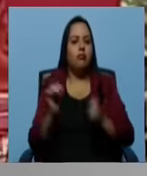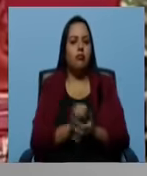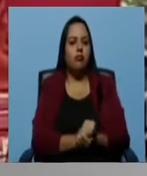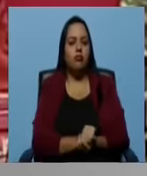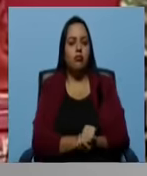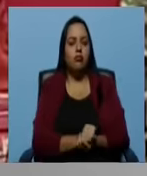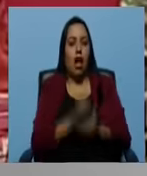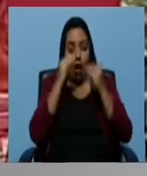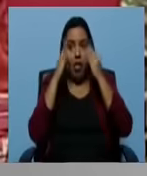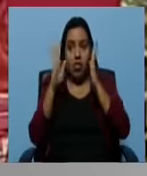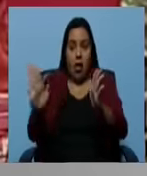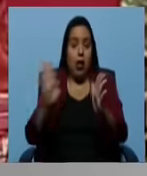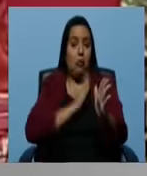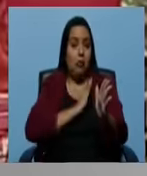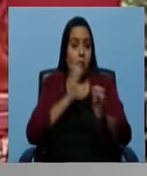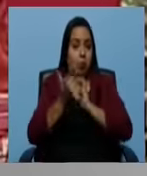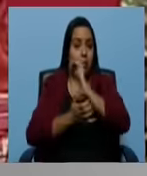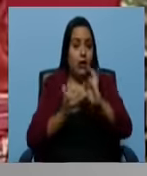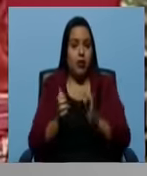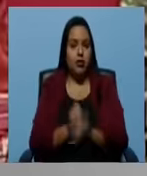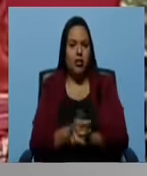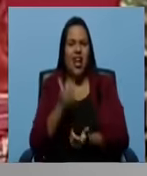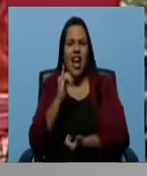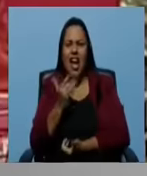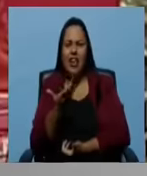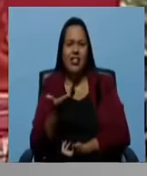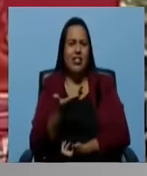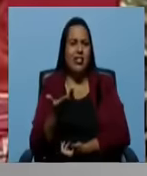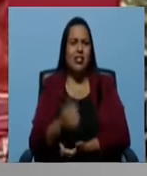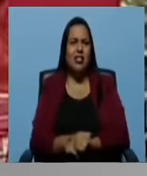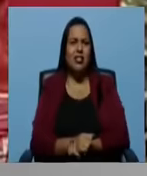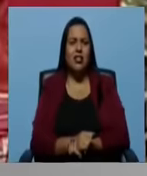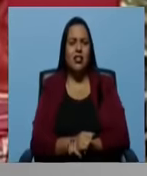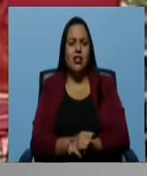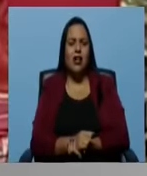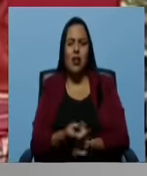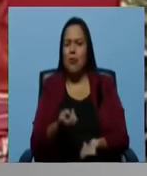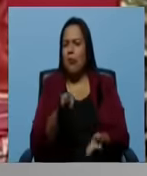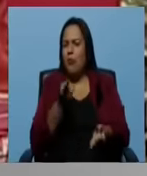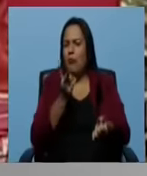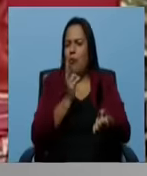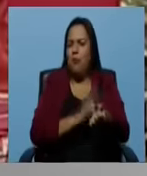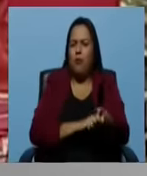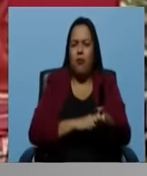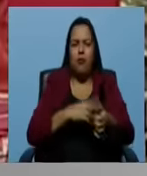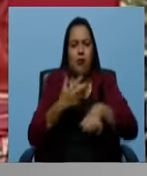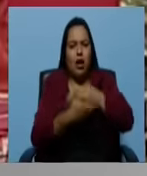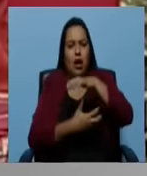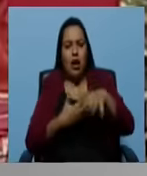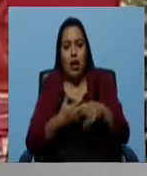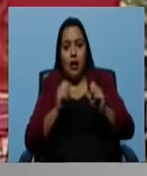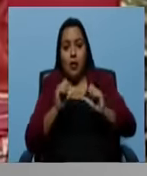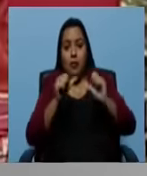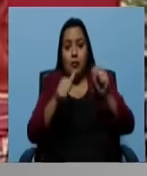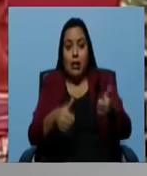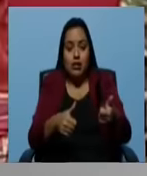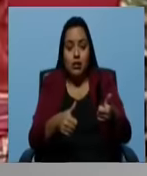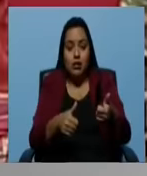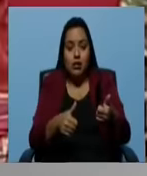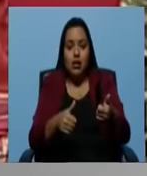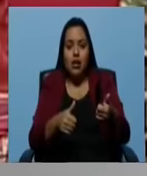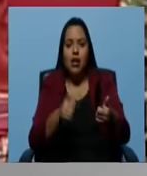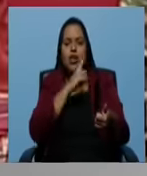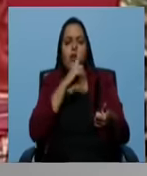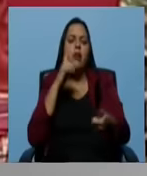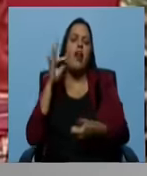Tienen un problema, una enfermedad grave que se abre paso en España, que es el fascismo.